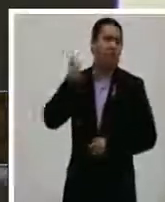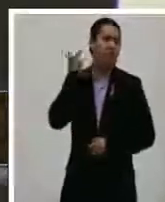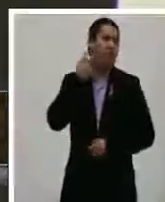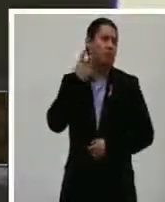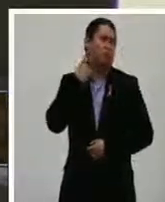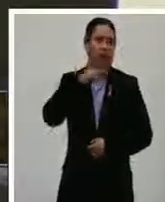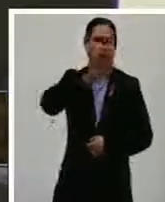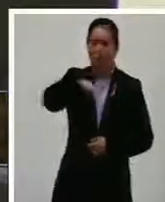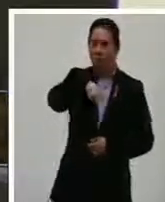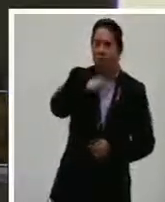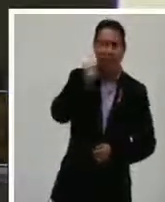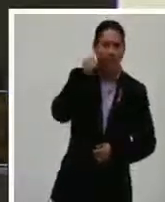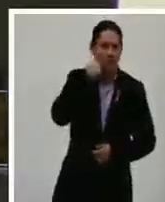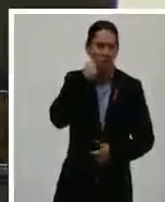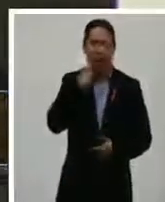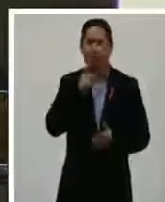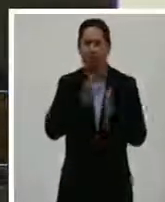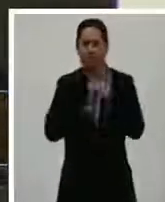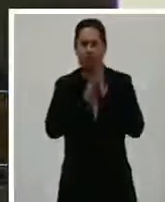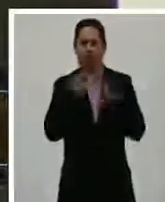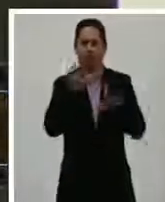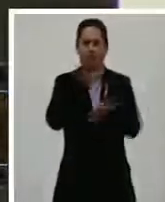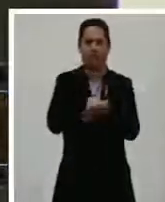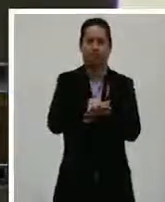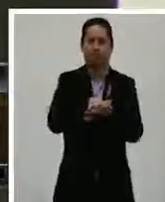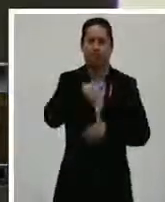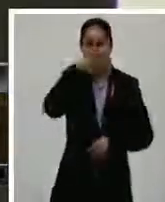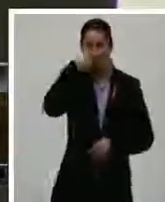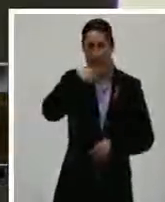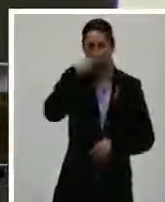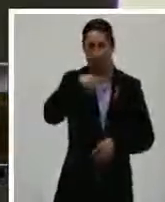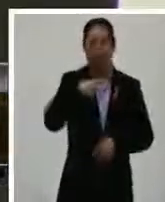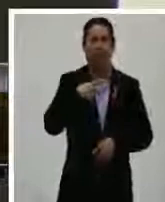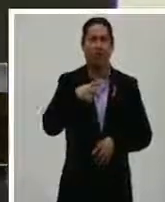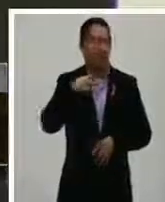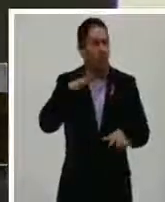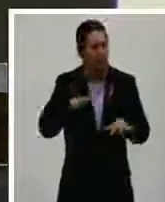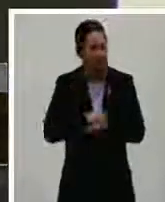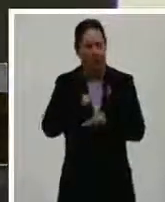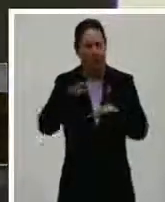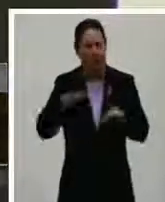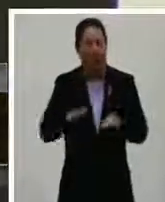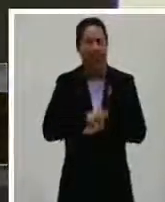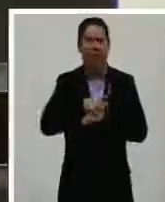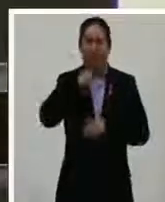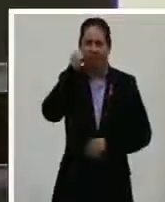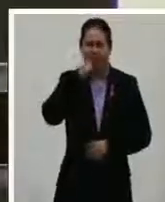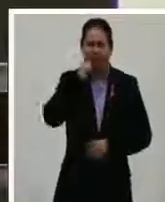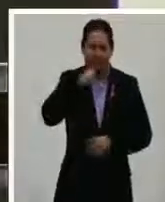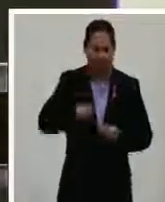el desarrollo incluyente méxico vive tiempos de cambios trascendentales